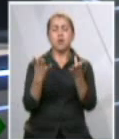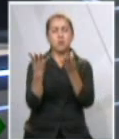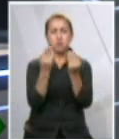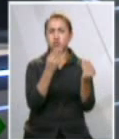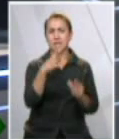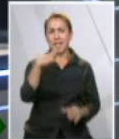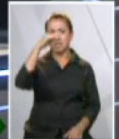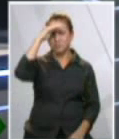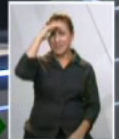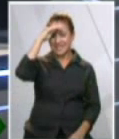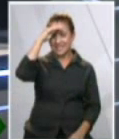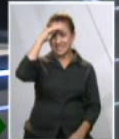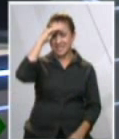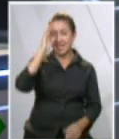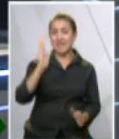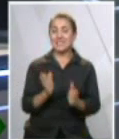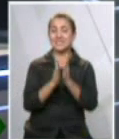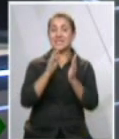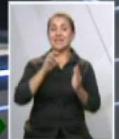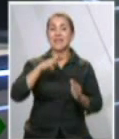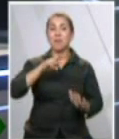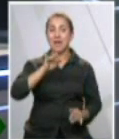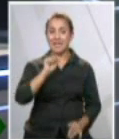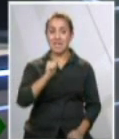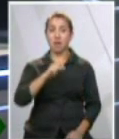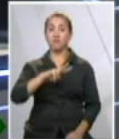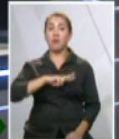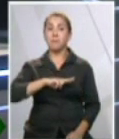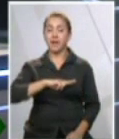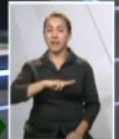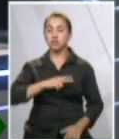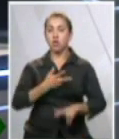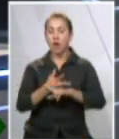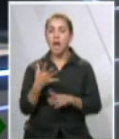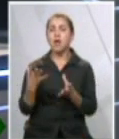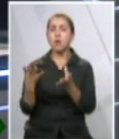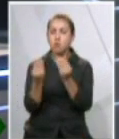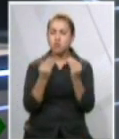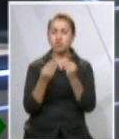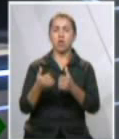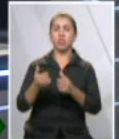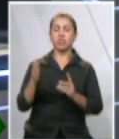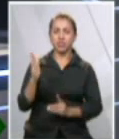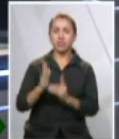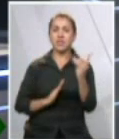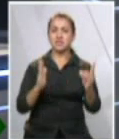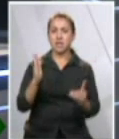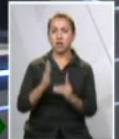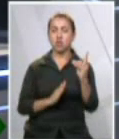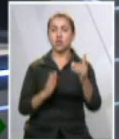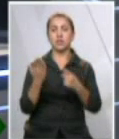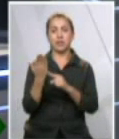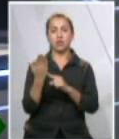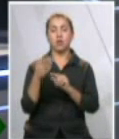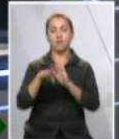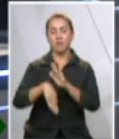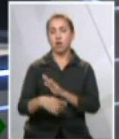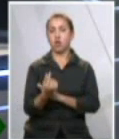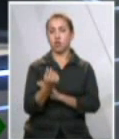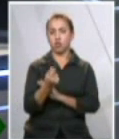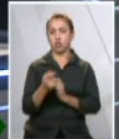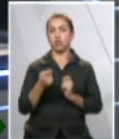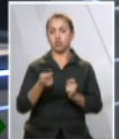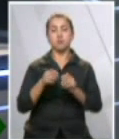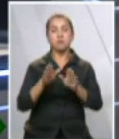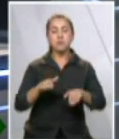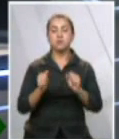experiencias... En Santa María, en Valparaíso, tienen muchos desarrollos de tecnología de bajo coste. Esto mismo se